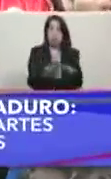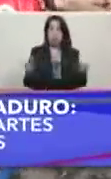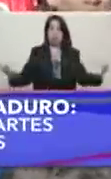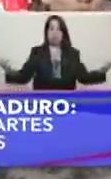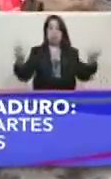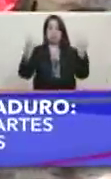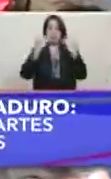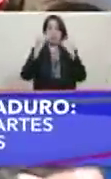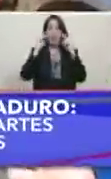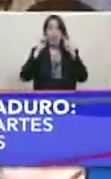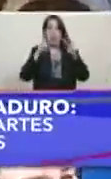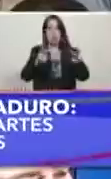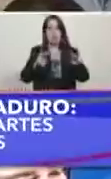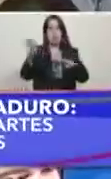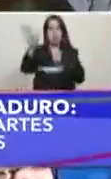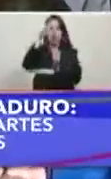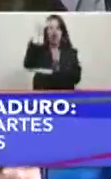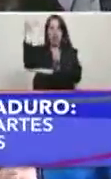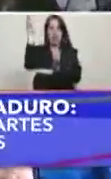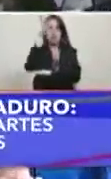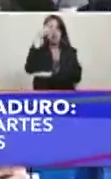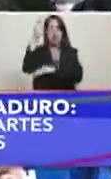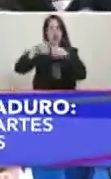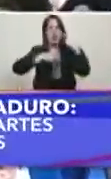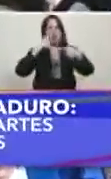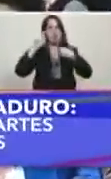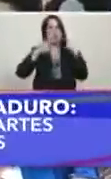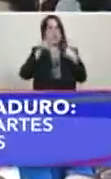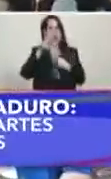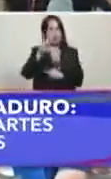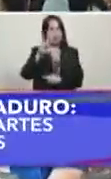ustedes han visto nuestra bandera verdad tricolor